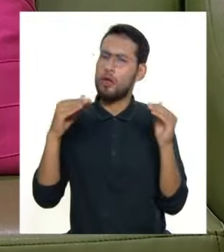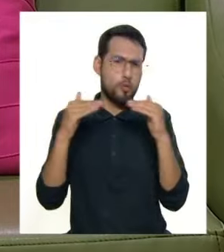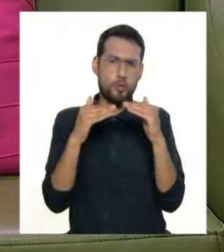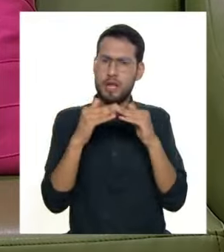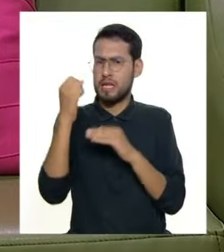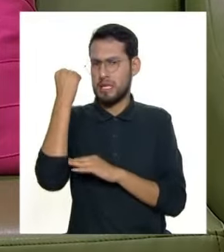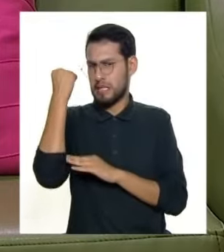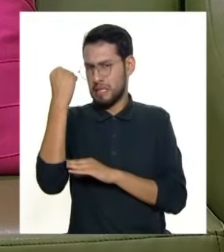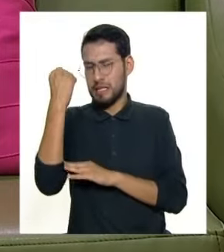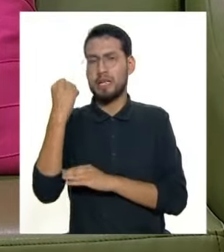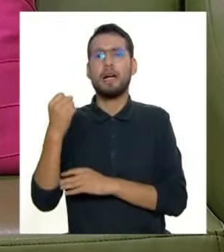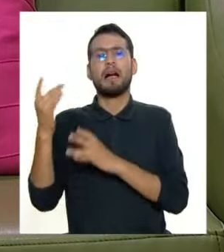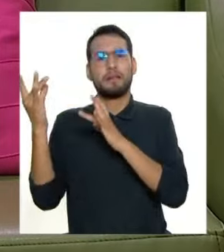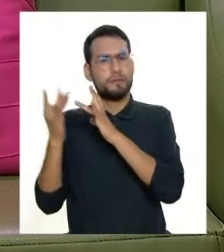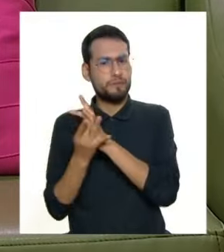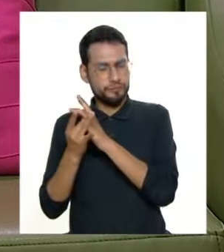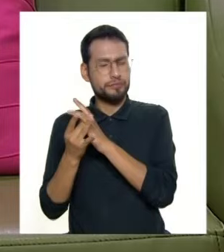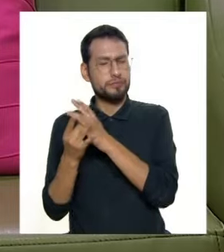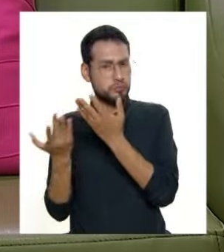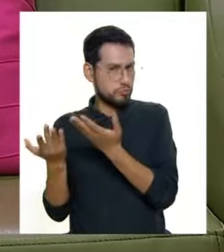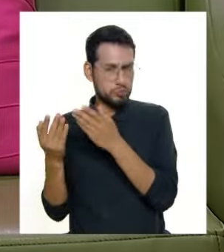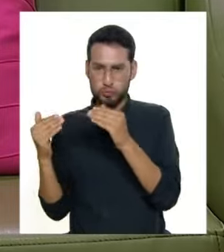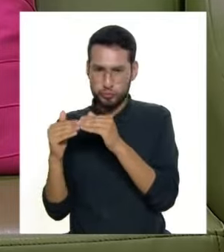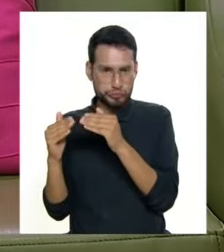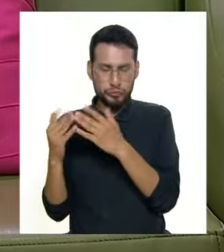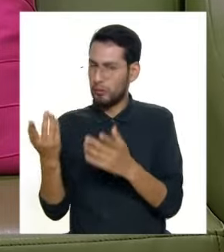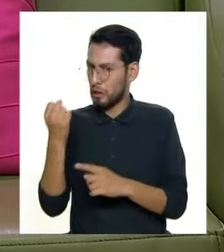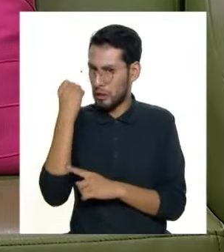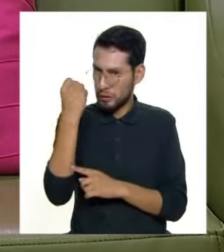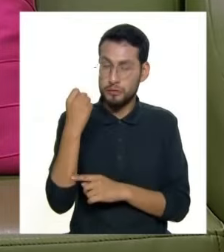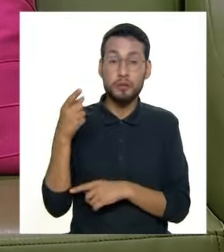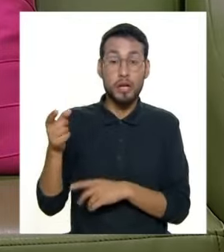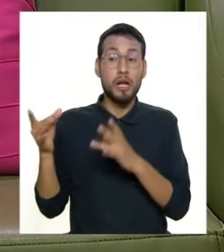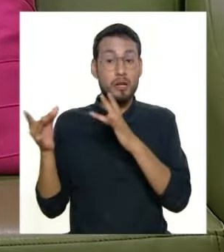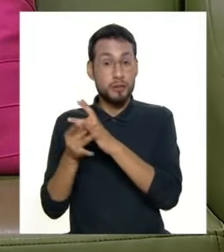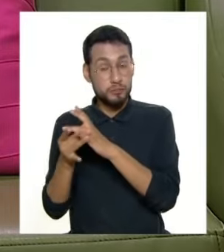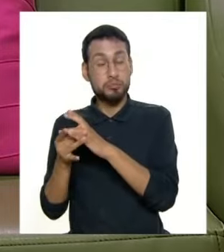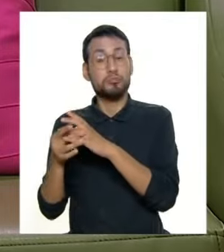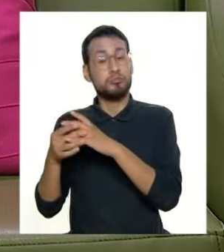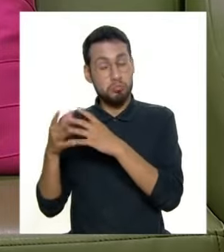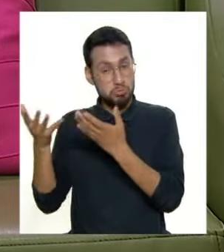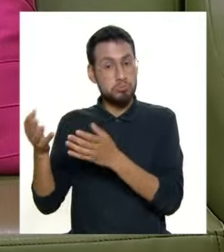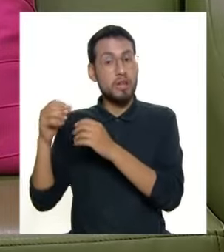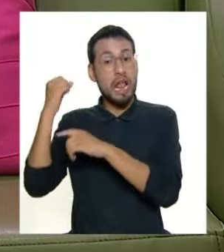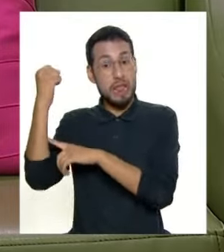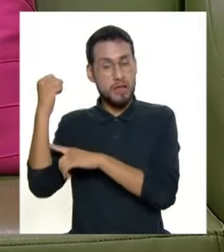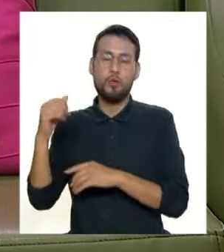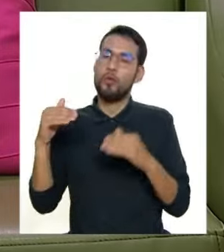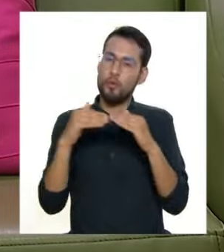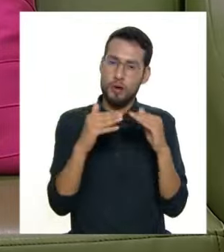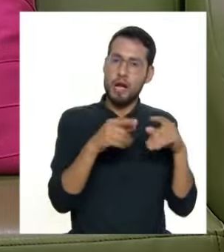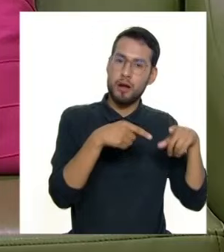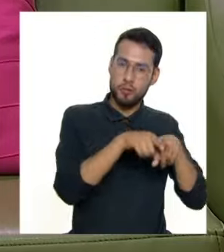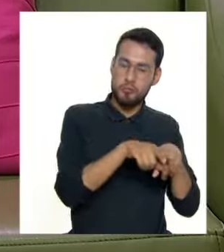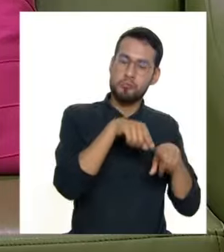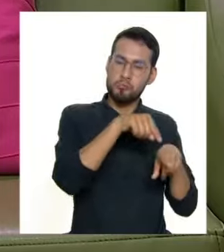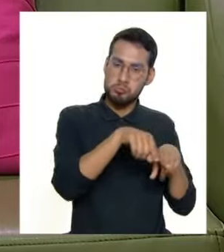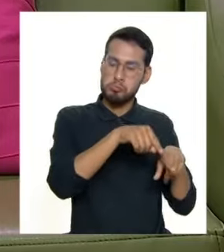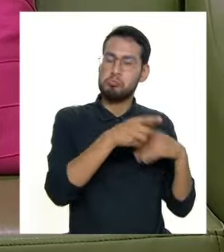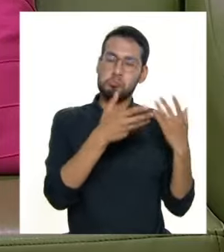derechos que los cónyuges cuando se han casado y, bueno, de esa manera inician su